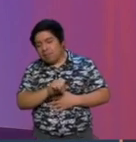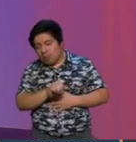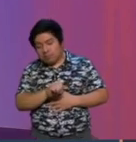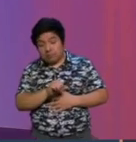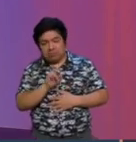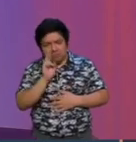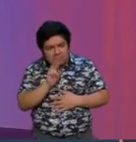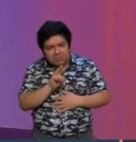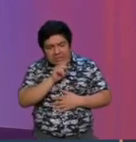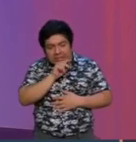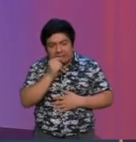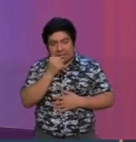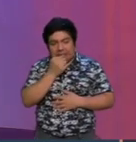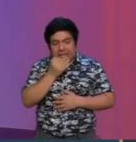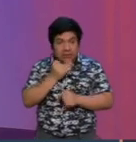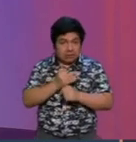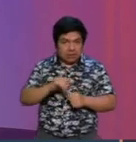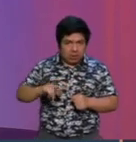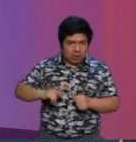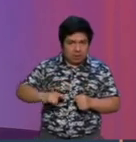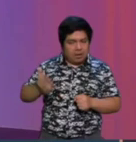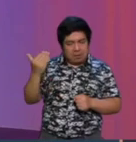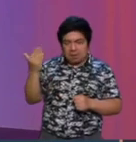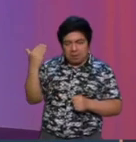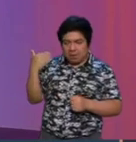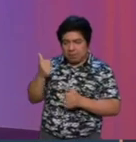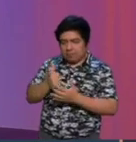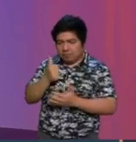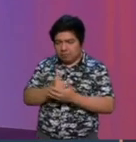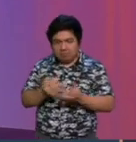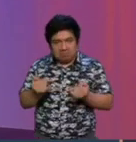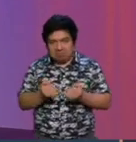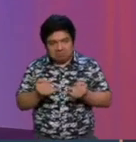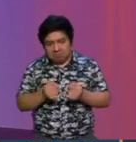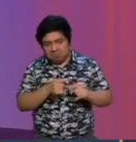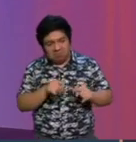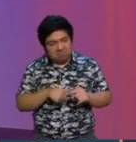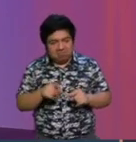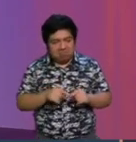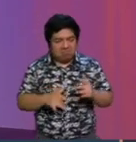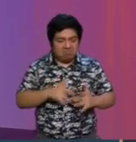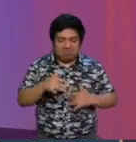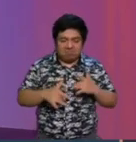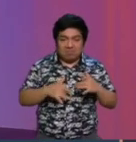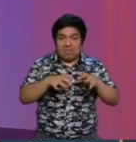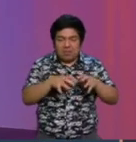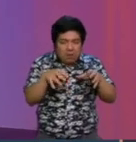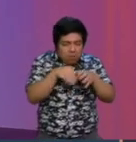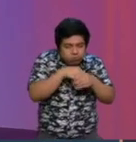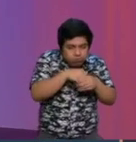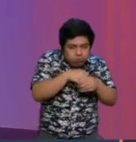con preocupación que en el actual gobierno, y también en los anteriores de la ciudad, lo digo abiertamente, ha habido un espíritu de, en lugar de